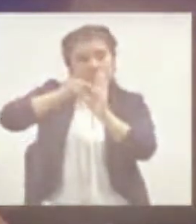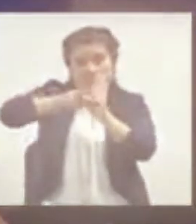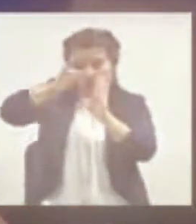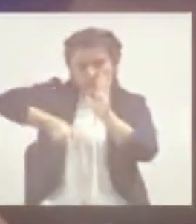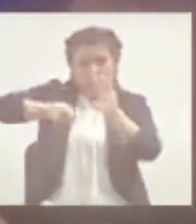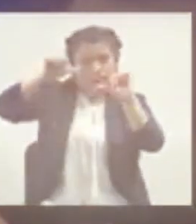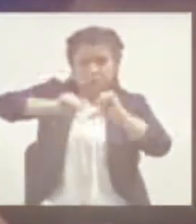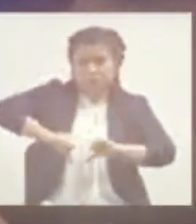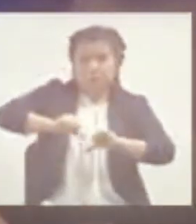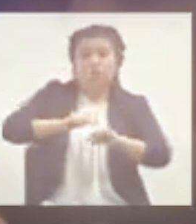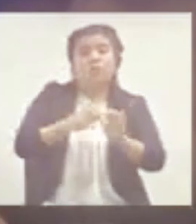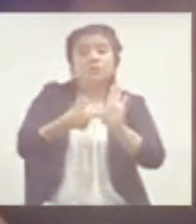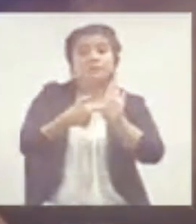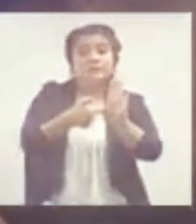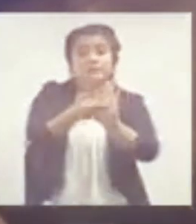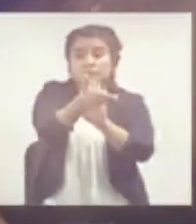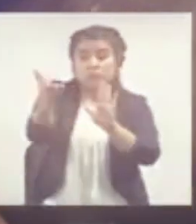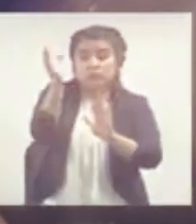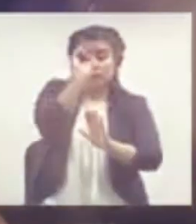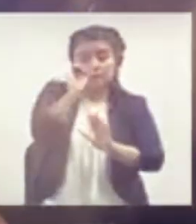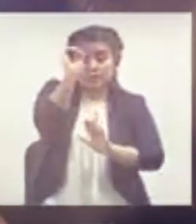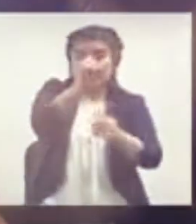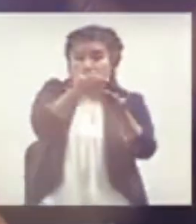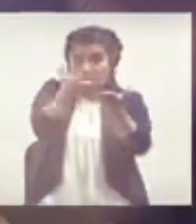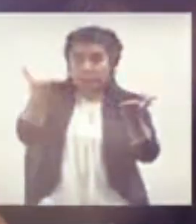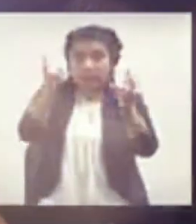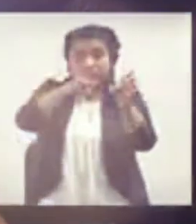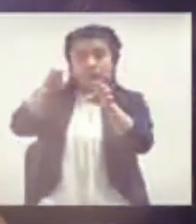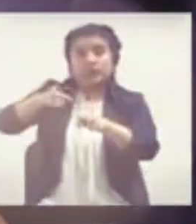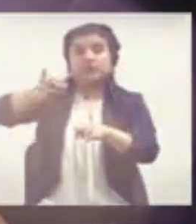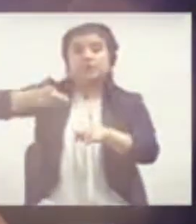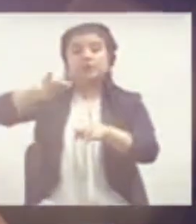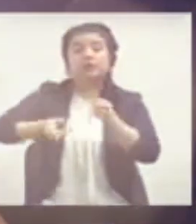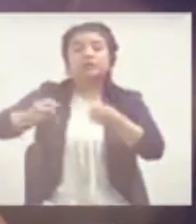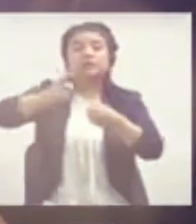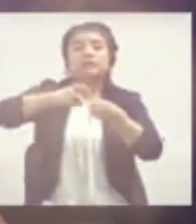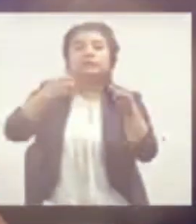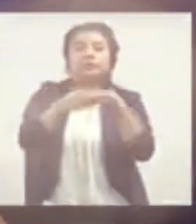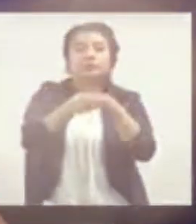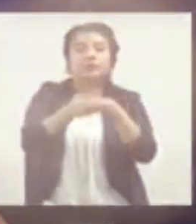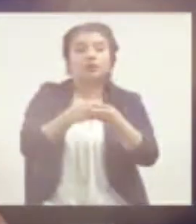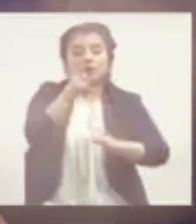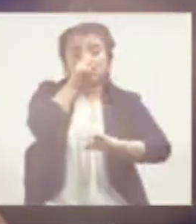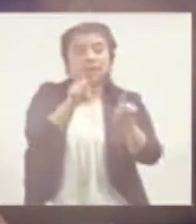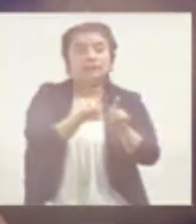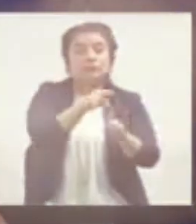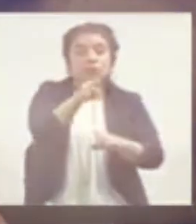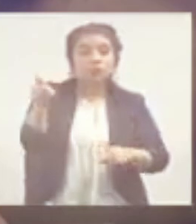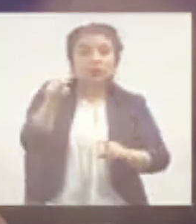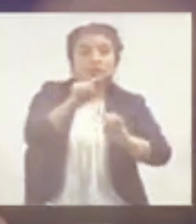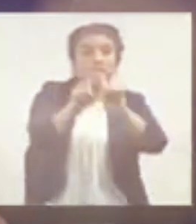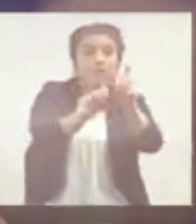misma, el cual estamos poniendo en consideración de los integrantes de esta comisión. Quisiera considerar si hay